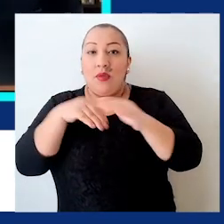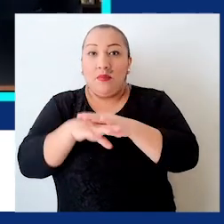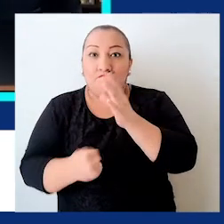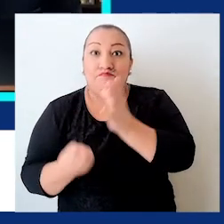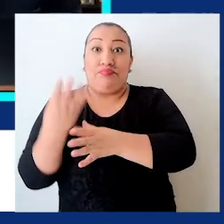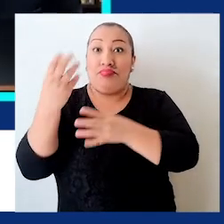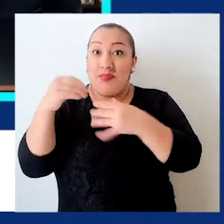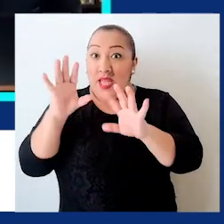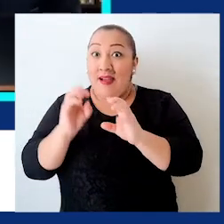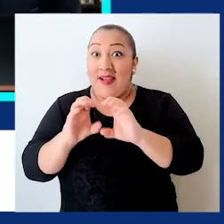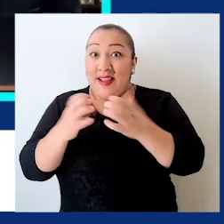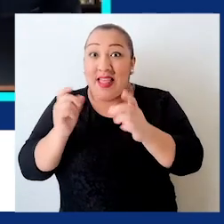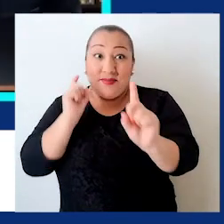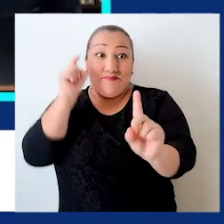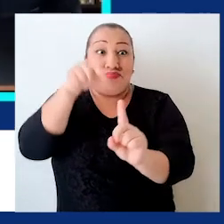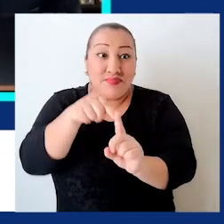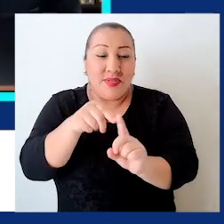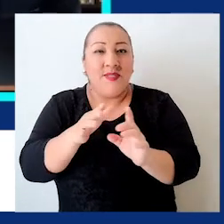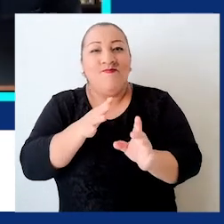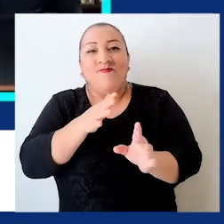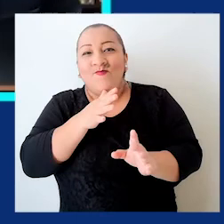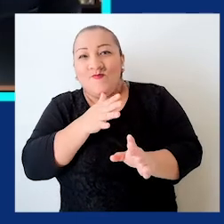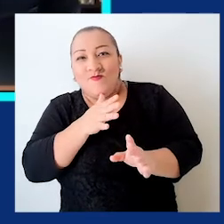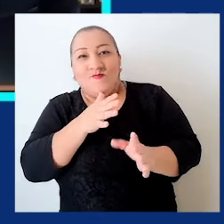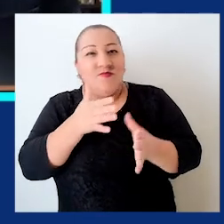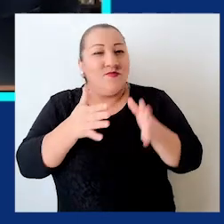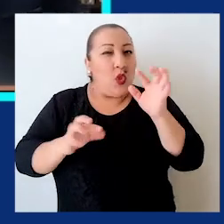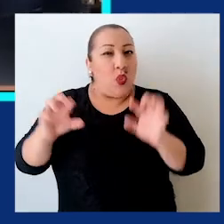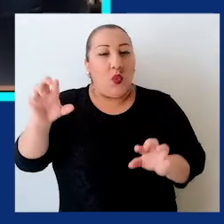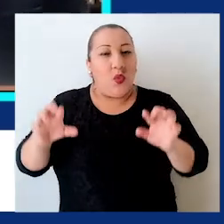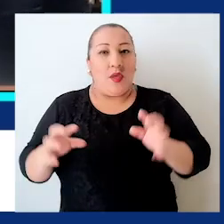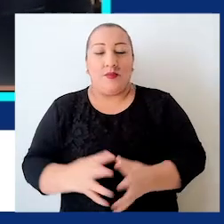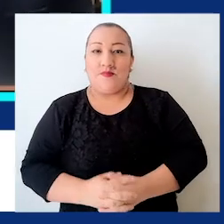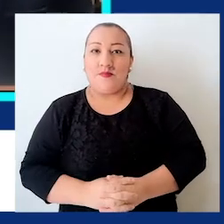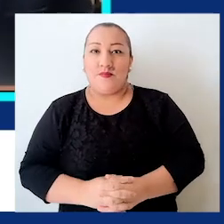reactivar las clases presenciales en zonas rurales del país.